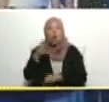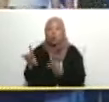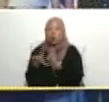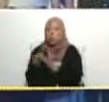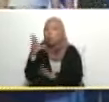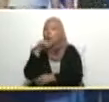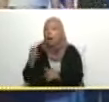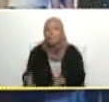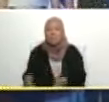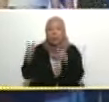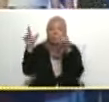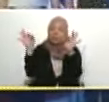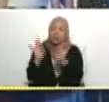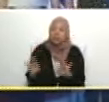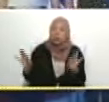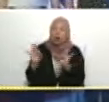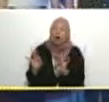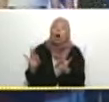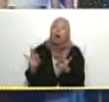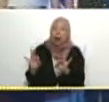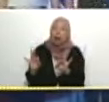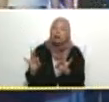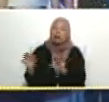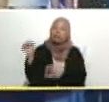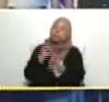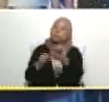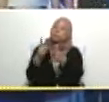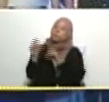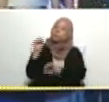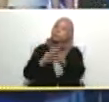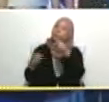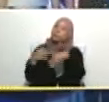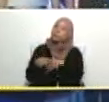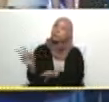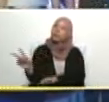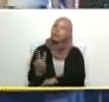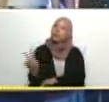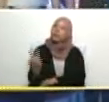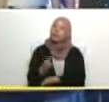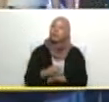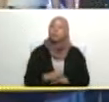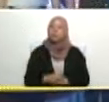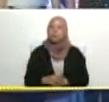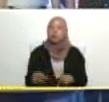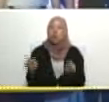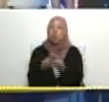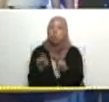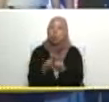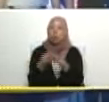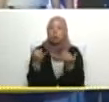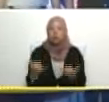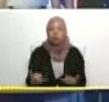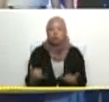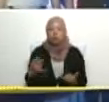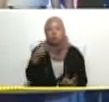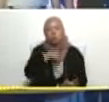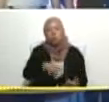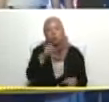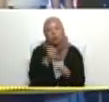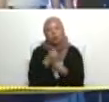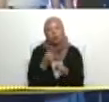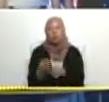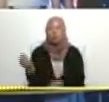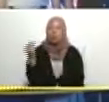de operaciones que garanticen la defensa integral de la nación. De igual forma, nos empeñaremos con